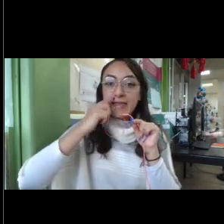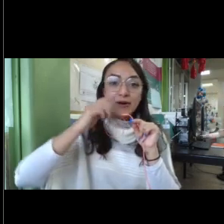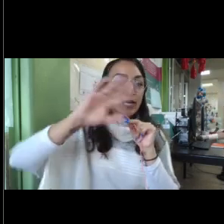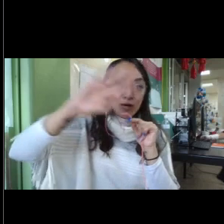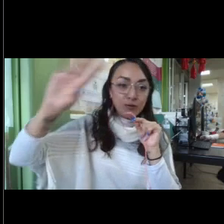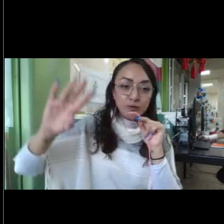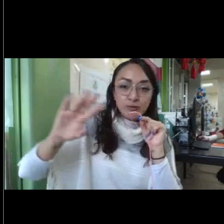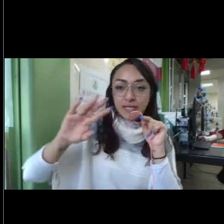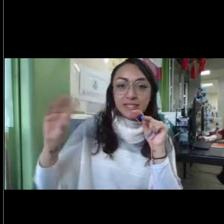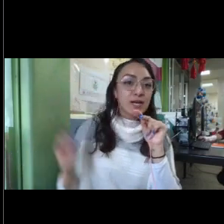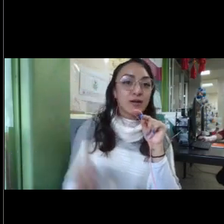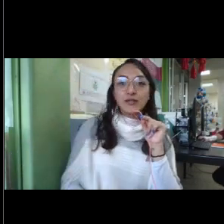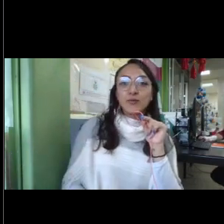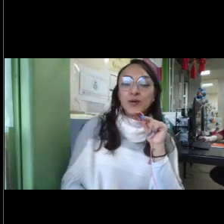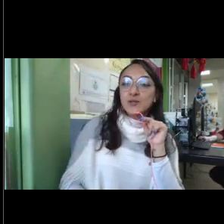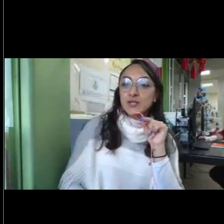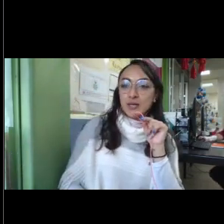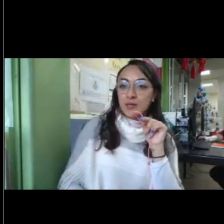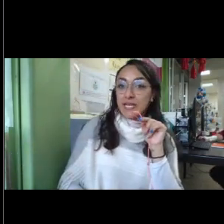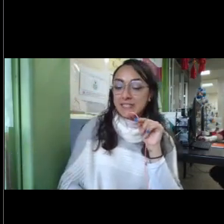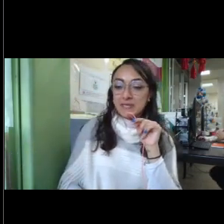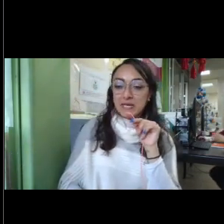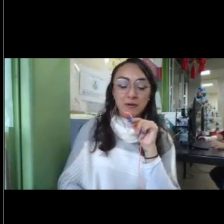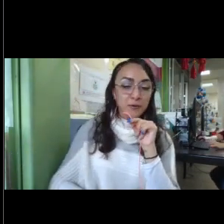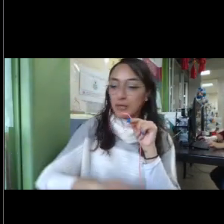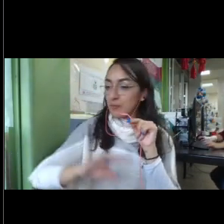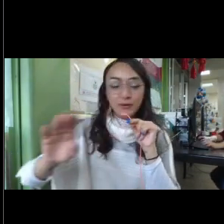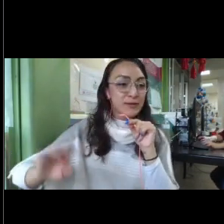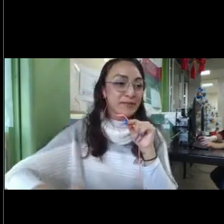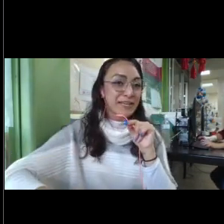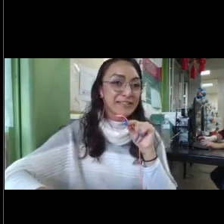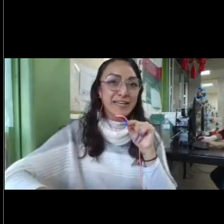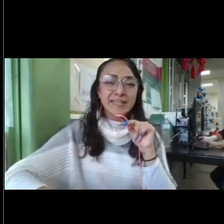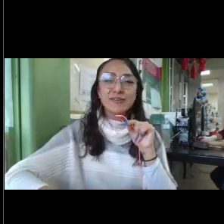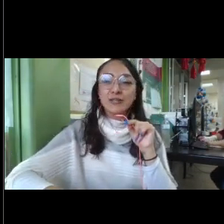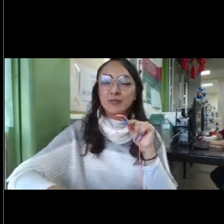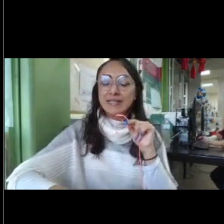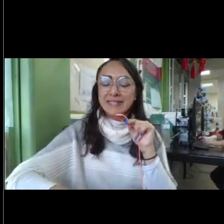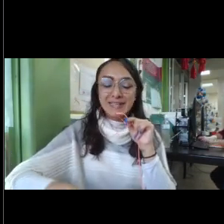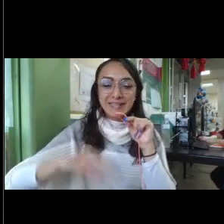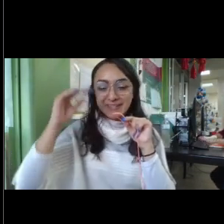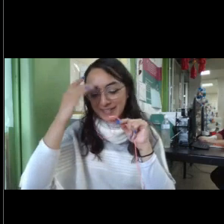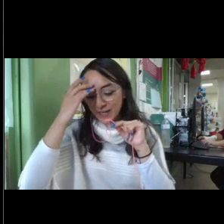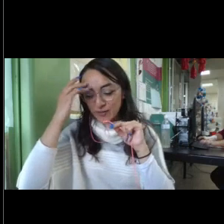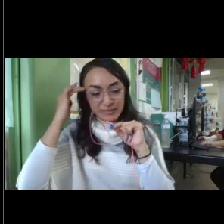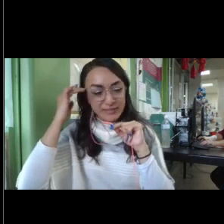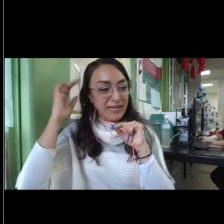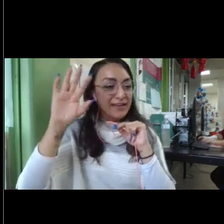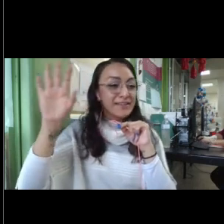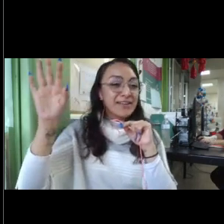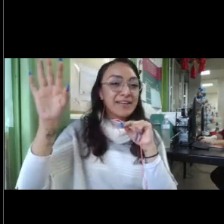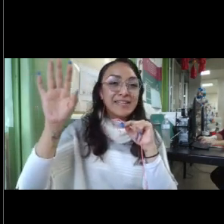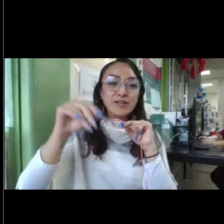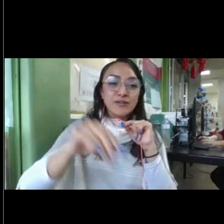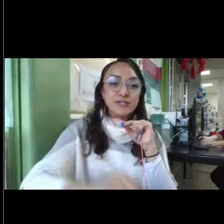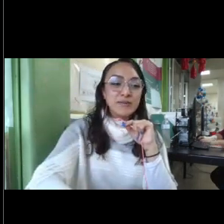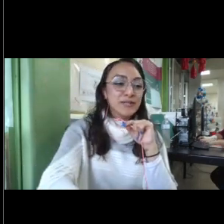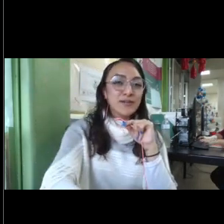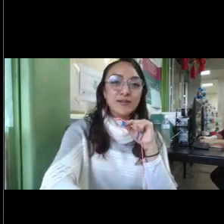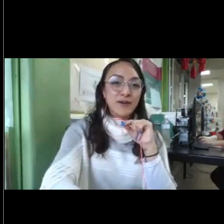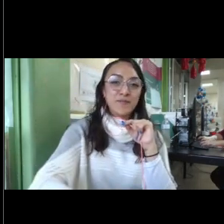sé si el día de hoy alguno de ustedes lo retomó en su ceremonia cívica o tampoco lo sabían. ¿Alguien lo retomó? ¿Alguien tenía como